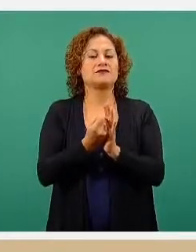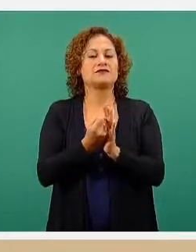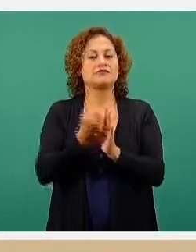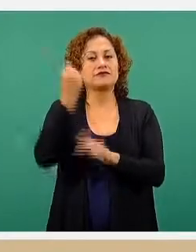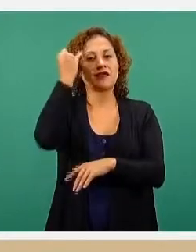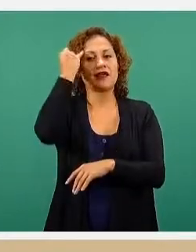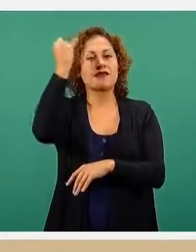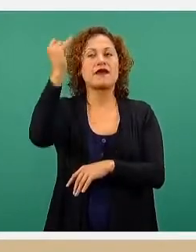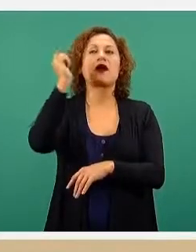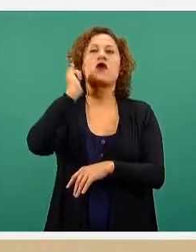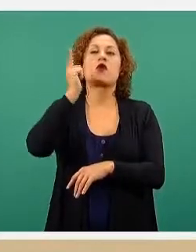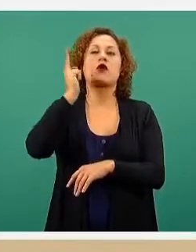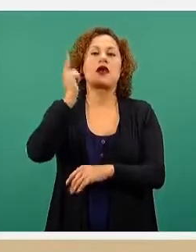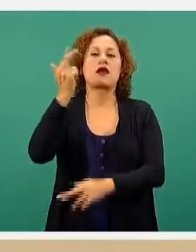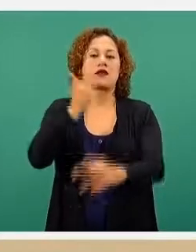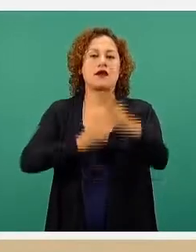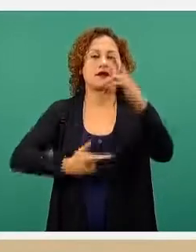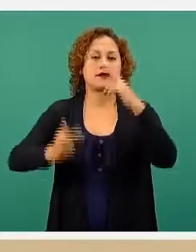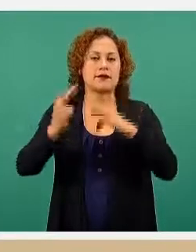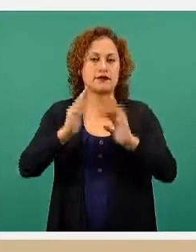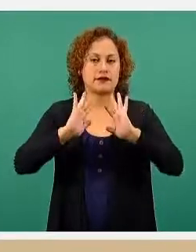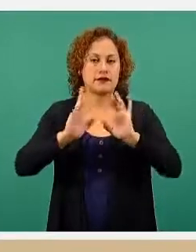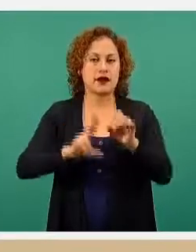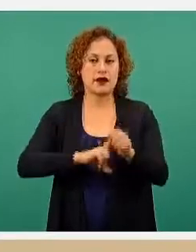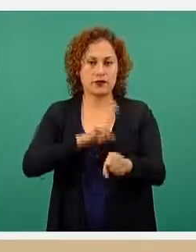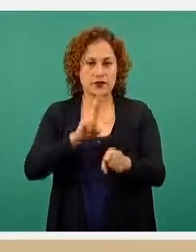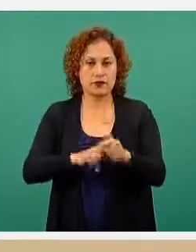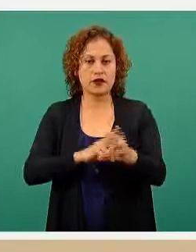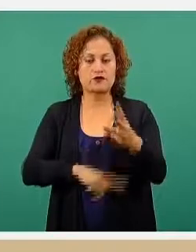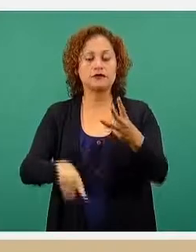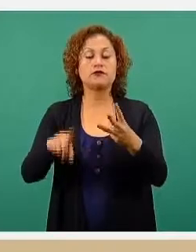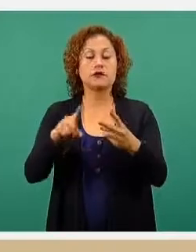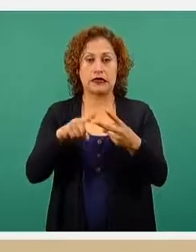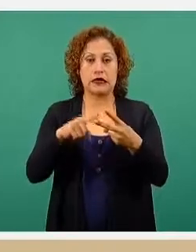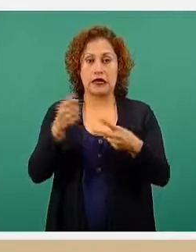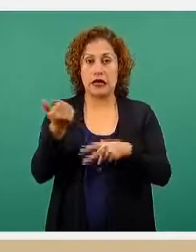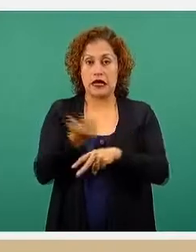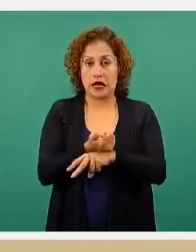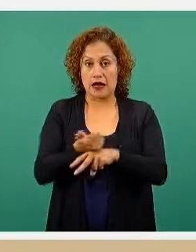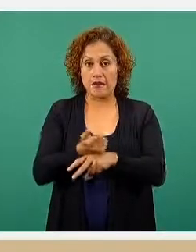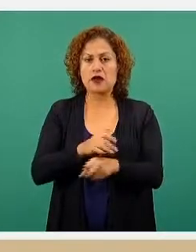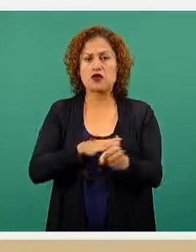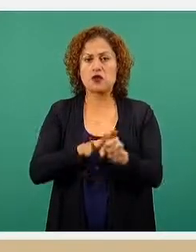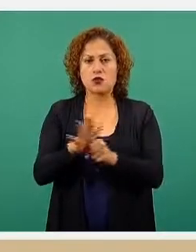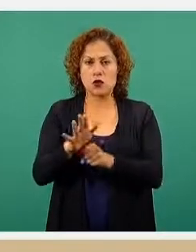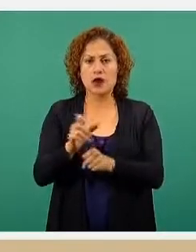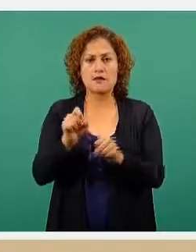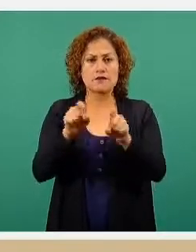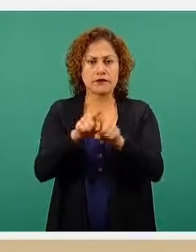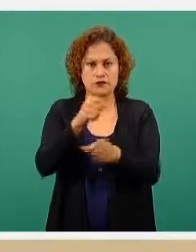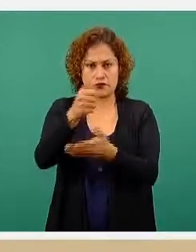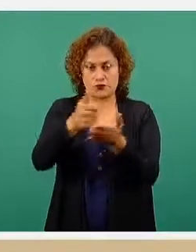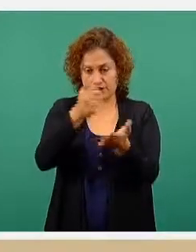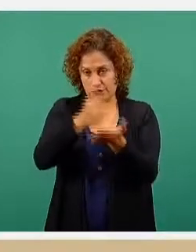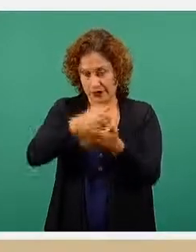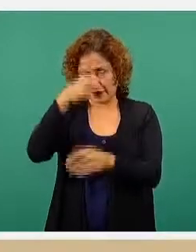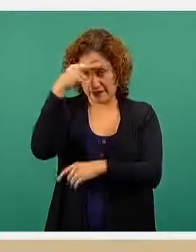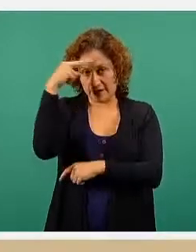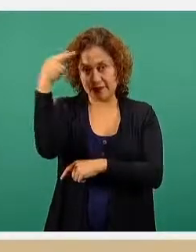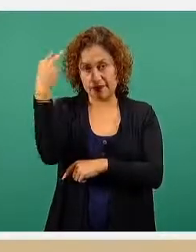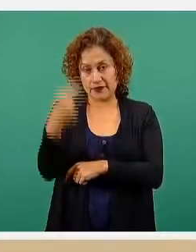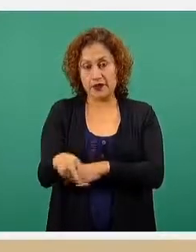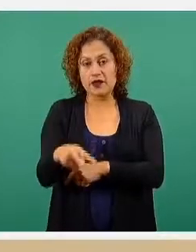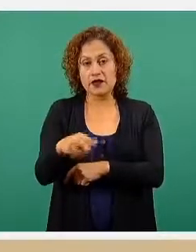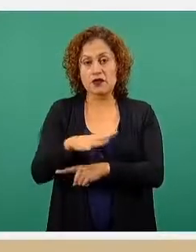nueva normalidad. Este amarillo incluye la zona metropolitana de la Ciudad de México